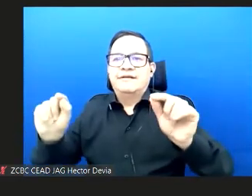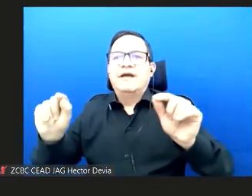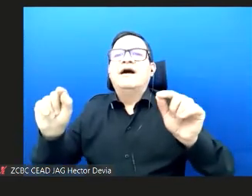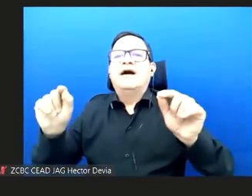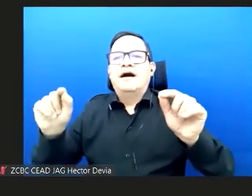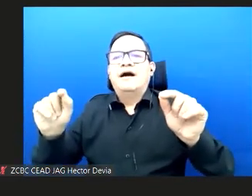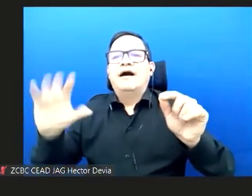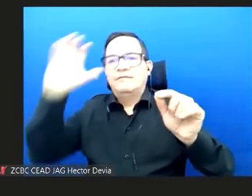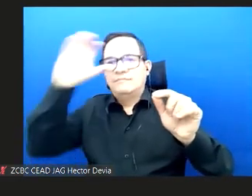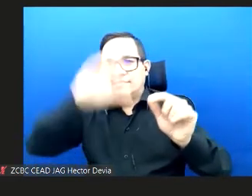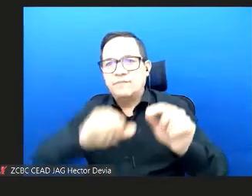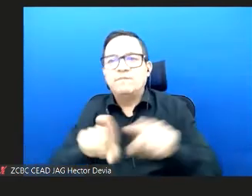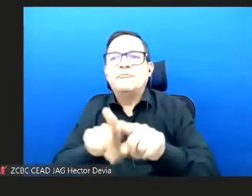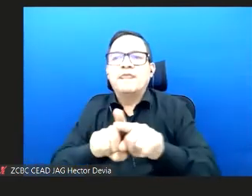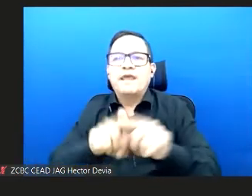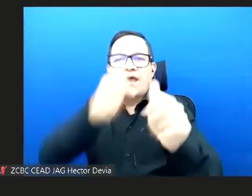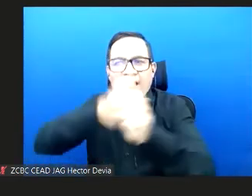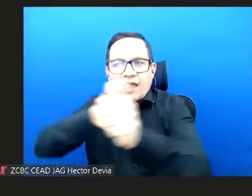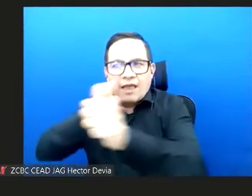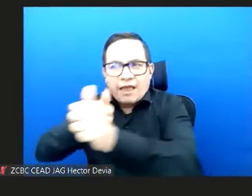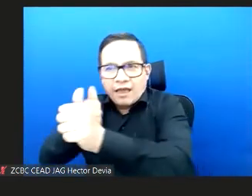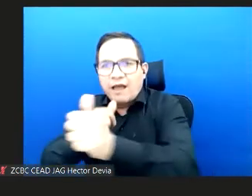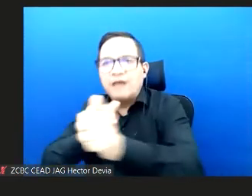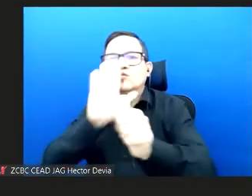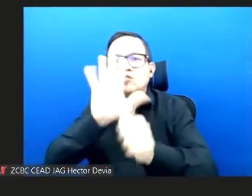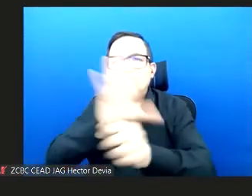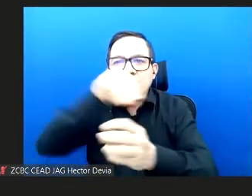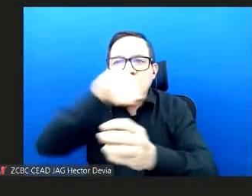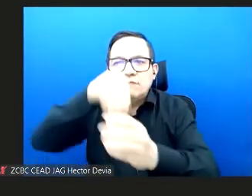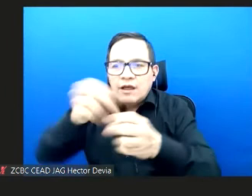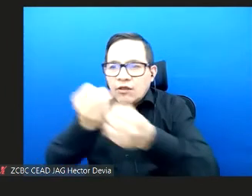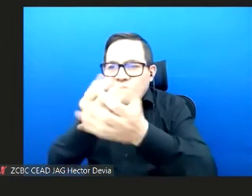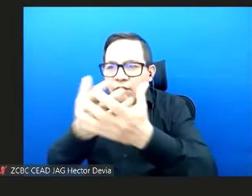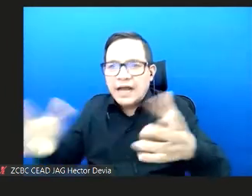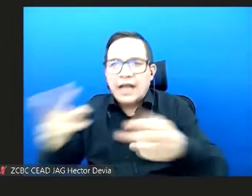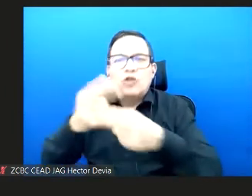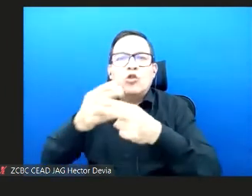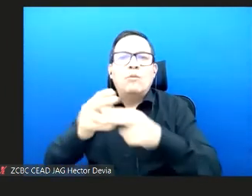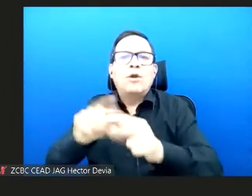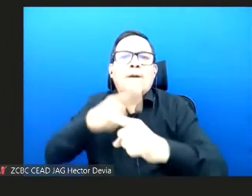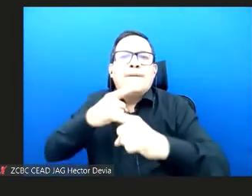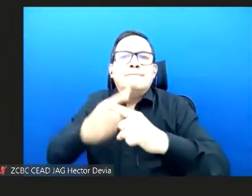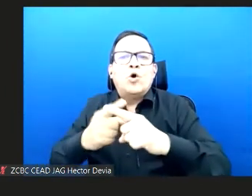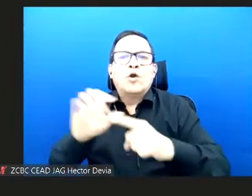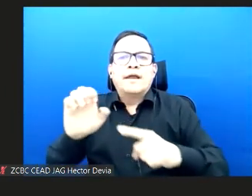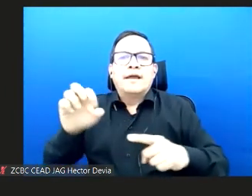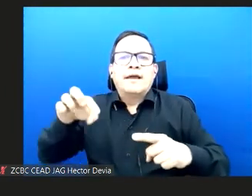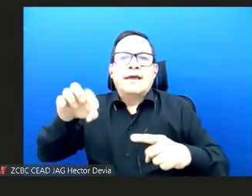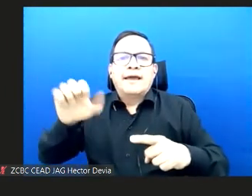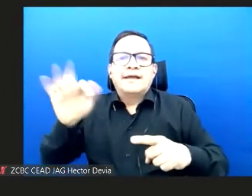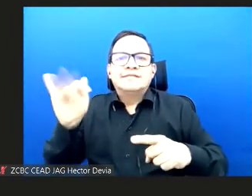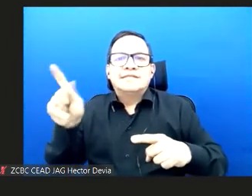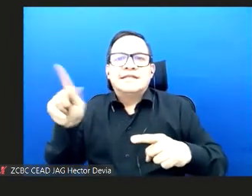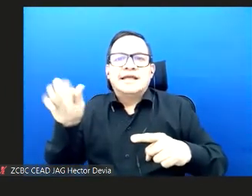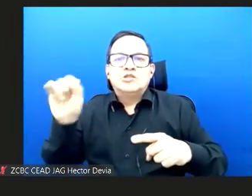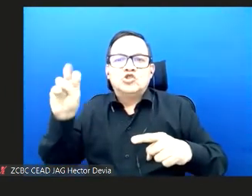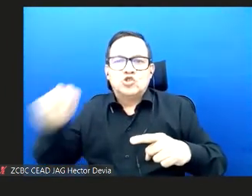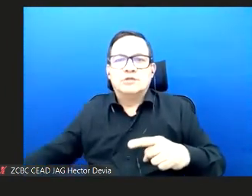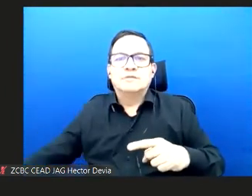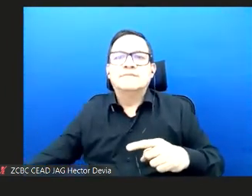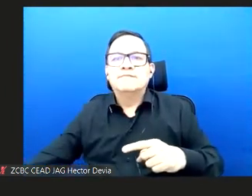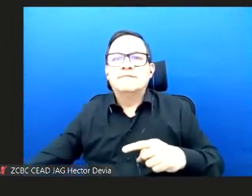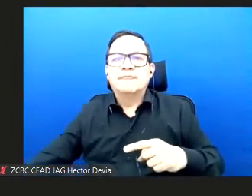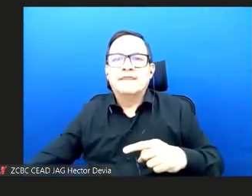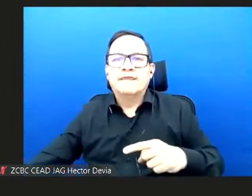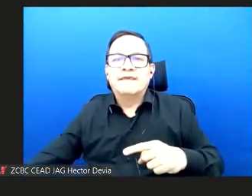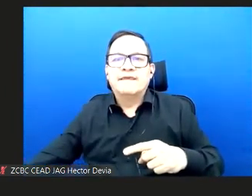cada uno de sus componentes, de sus elementos, ¿sí? El conjunto N también tenemos todos los números,